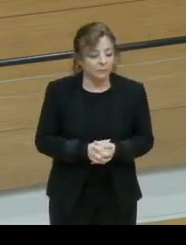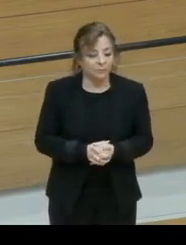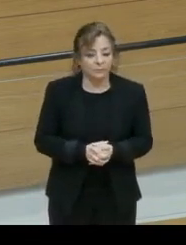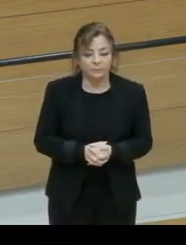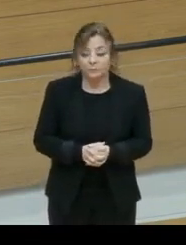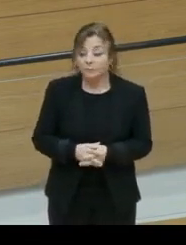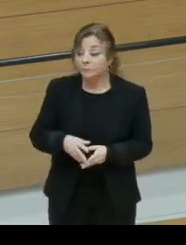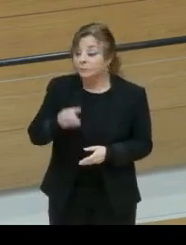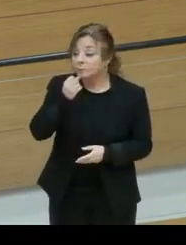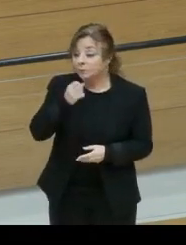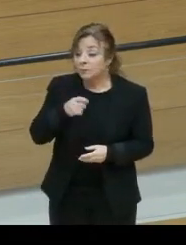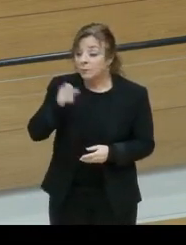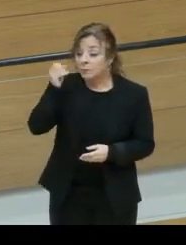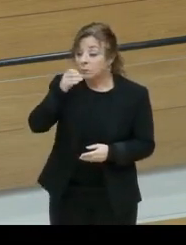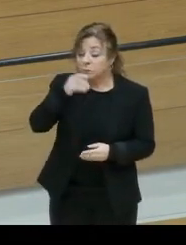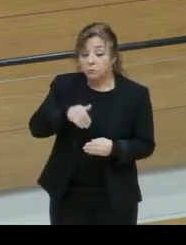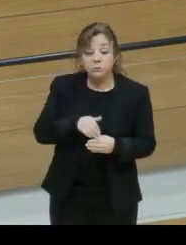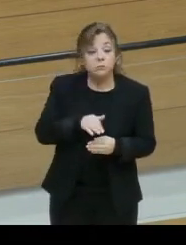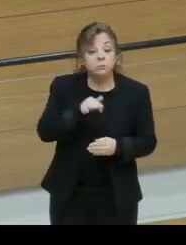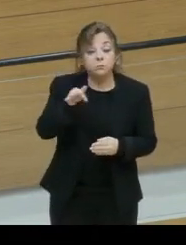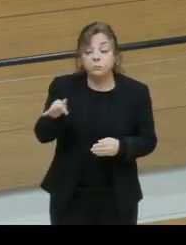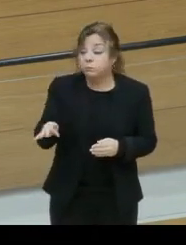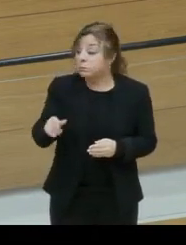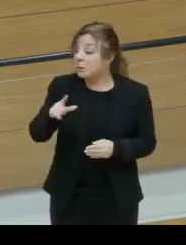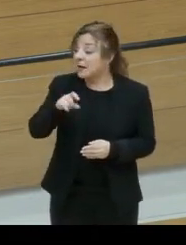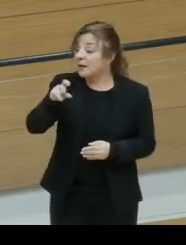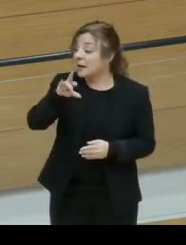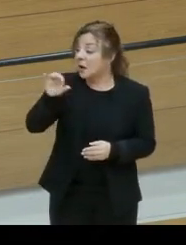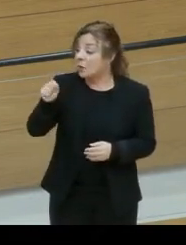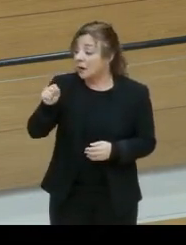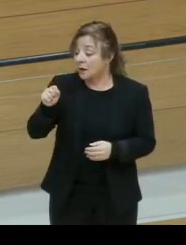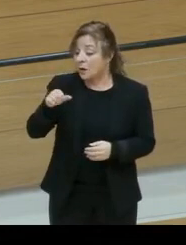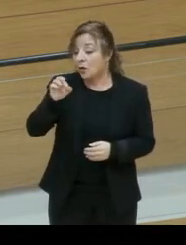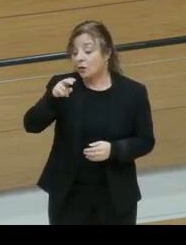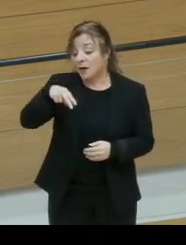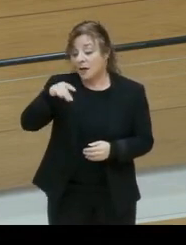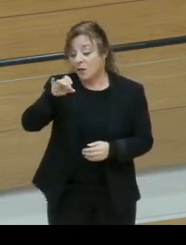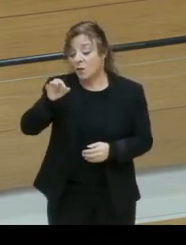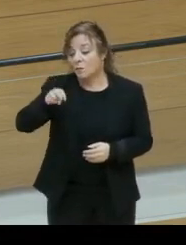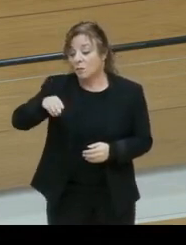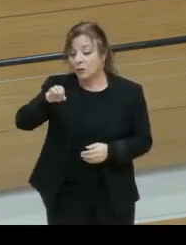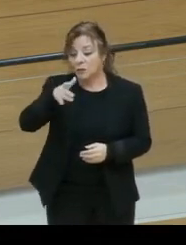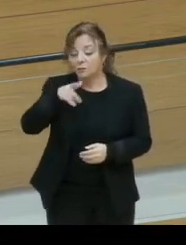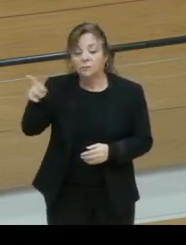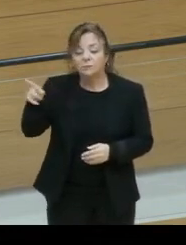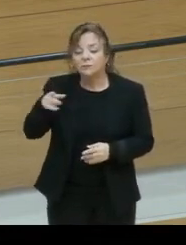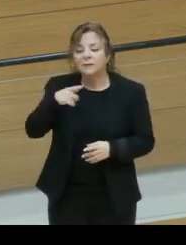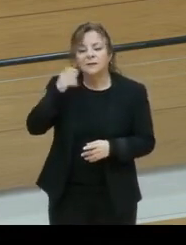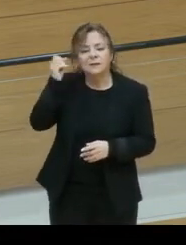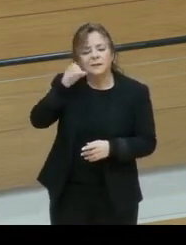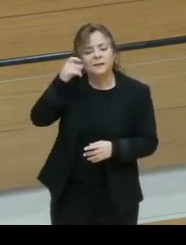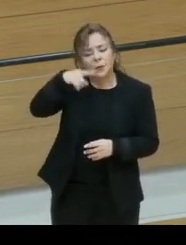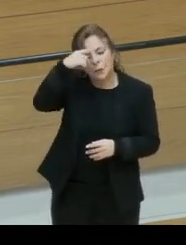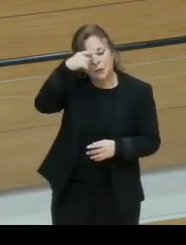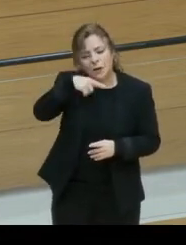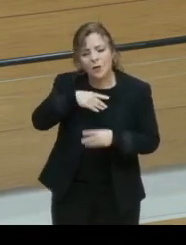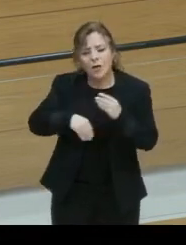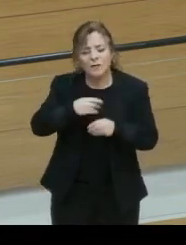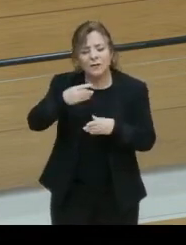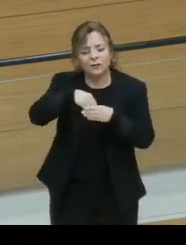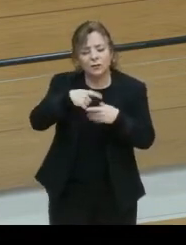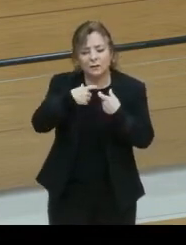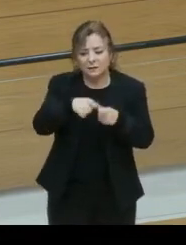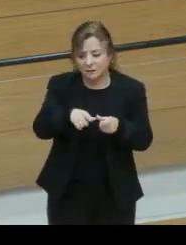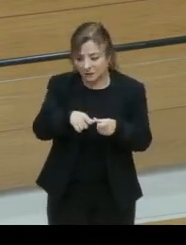Bueno, la próxima ponente es Laura Olmedo Moreno. Desarrolla su tesis doctoral en el